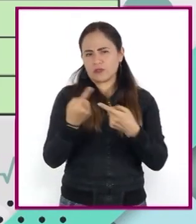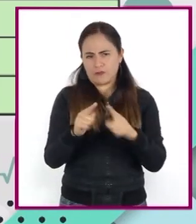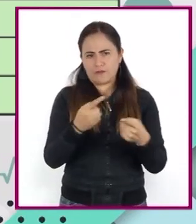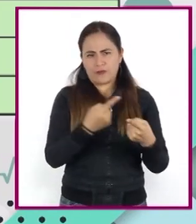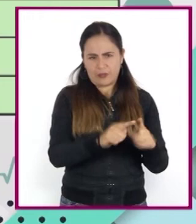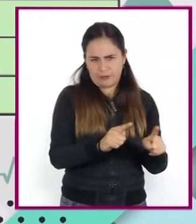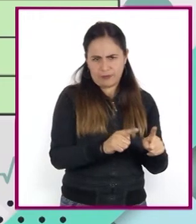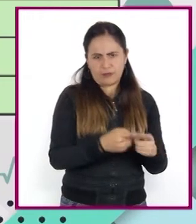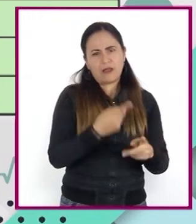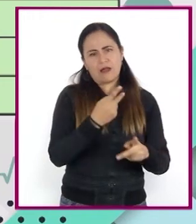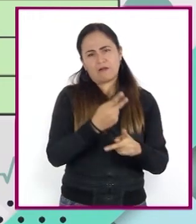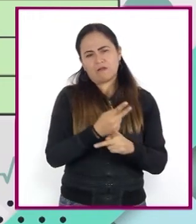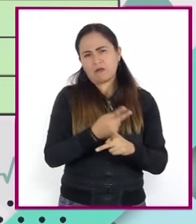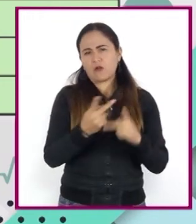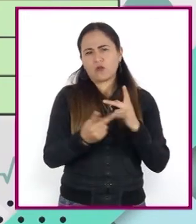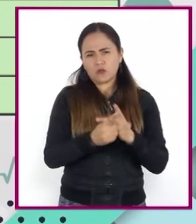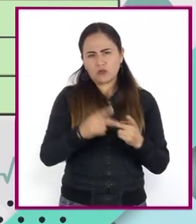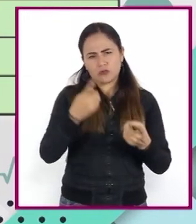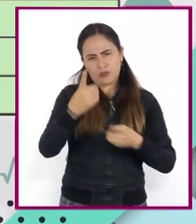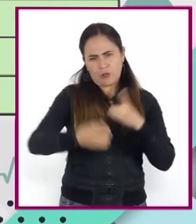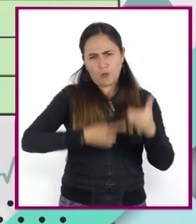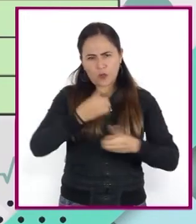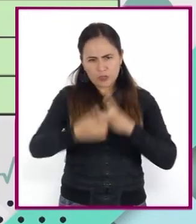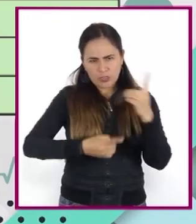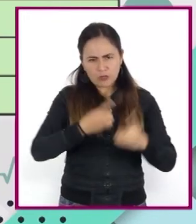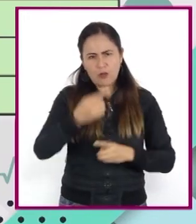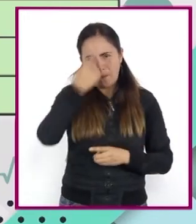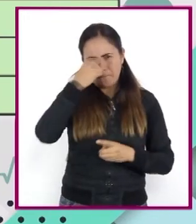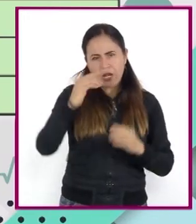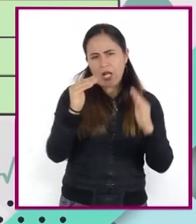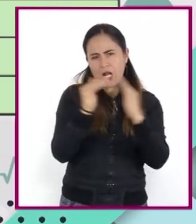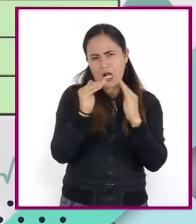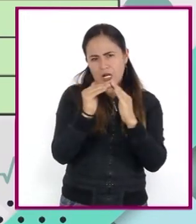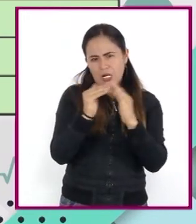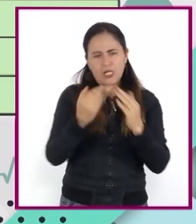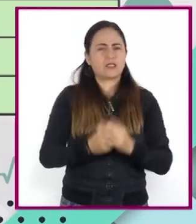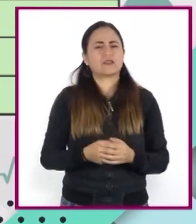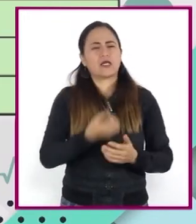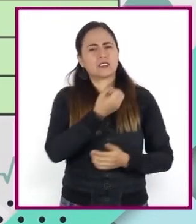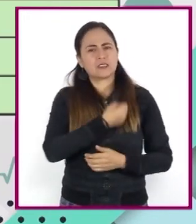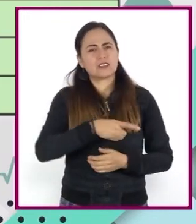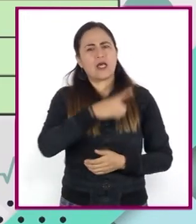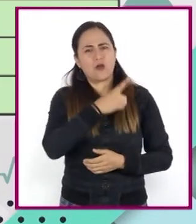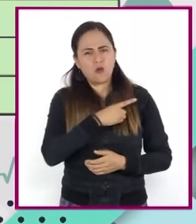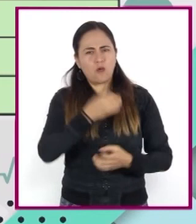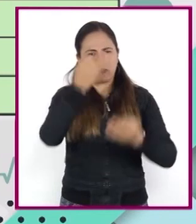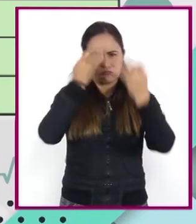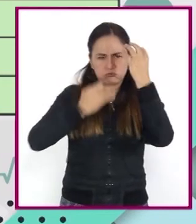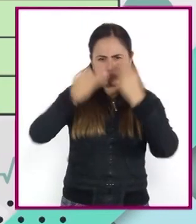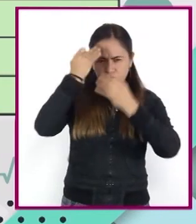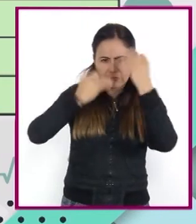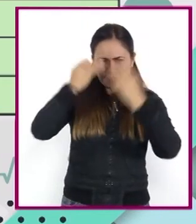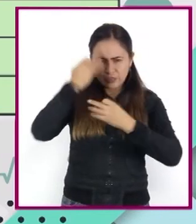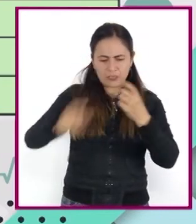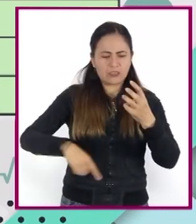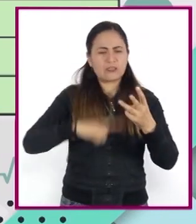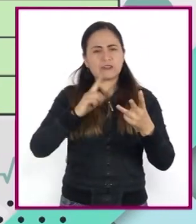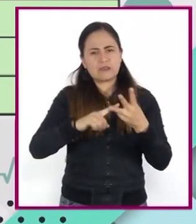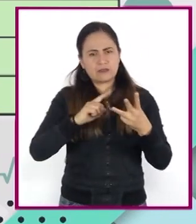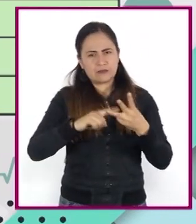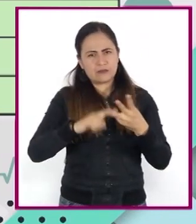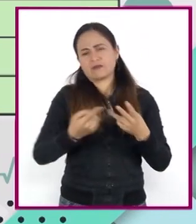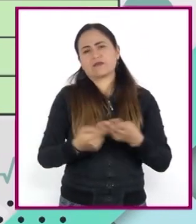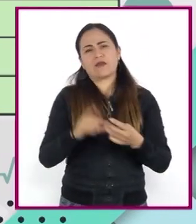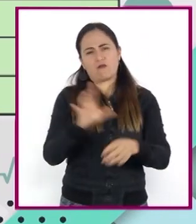artículos deportivos, artículos para el hogar, productos de salud y belleza, aparatos electrónicos y